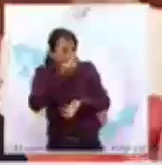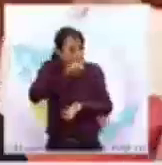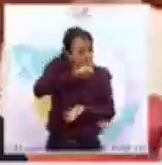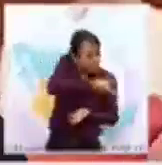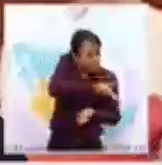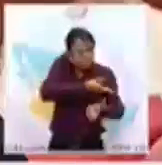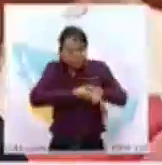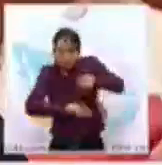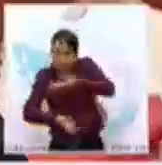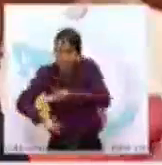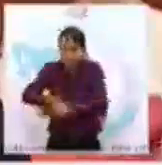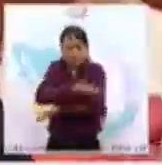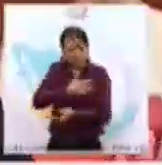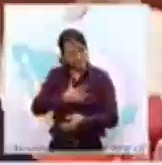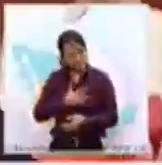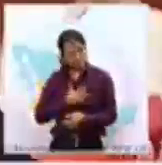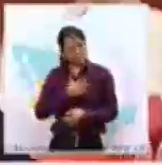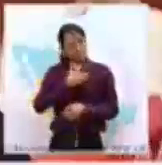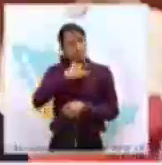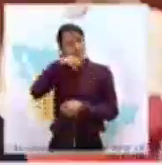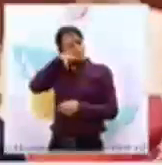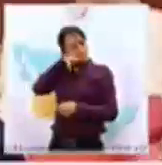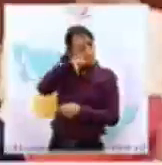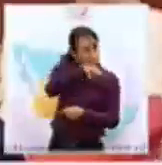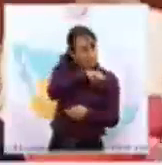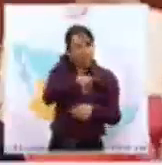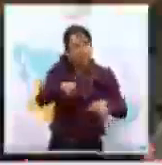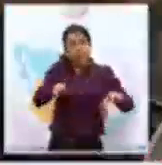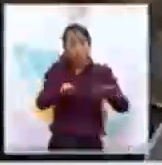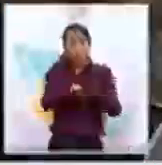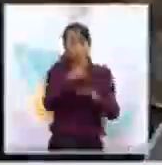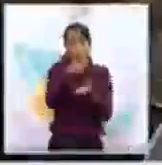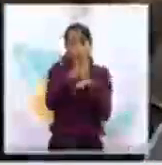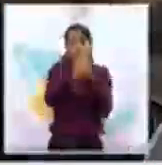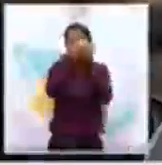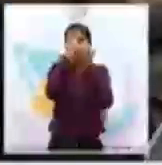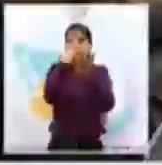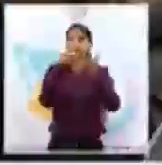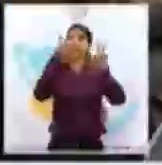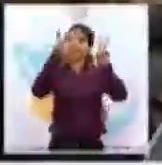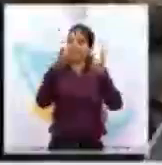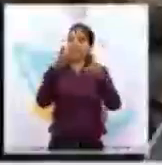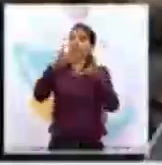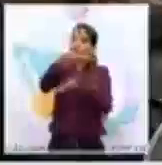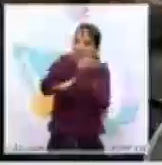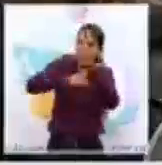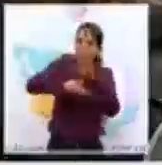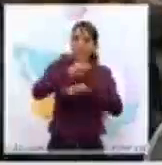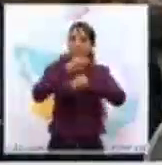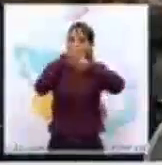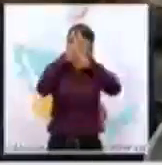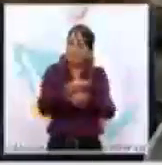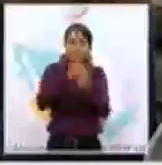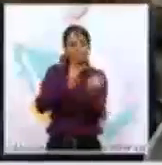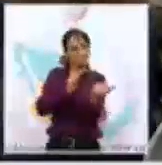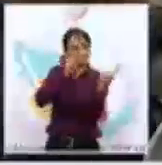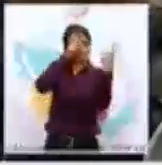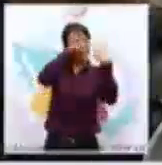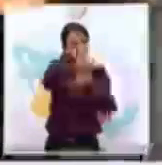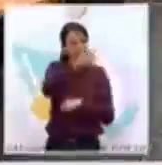que al final del día va a fomentar en lo que yo decía al inicio, temas de convivencia, de tolerancia, de respeto, de todo lo que